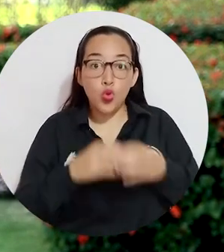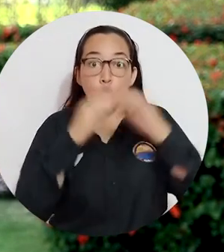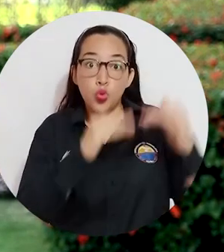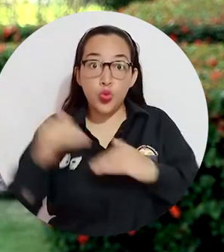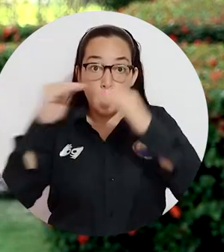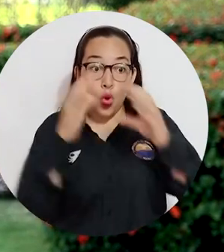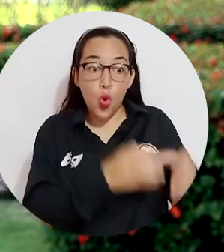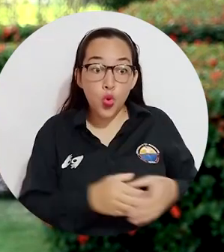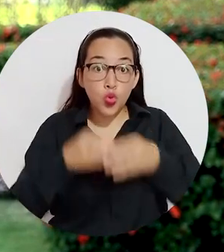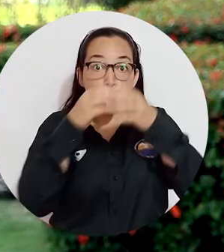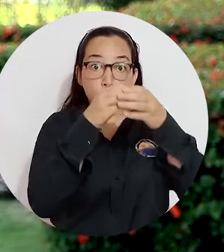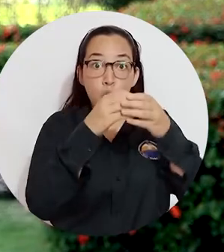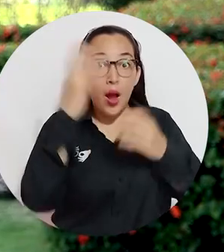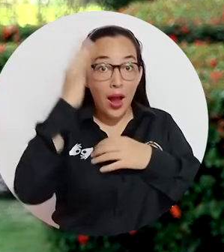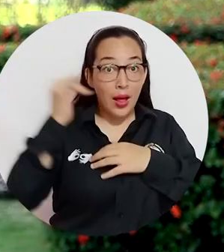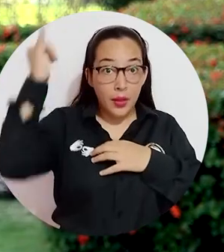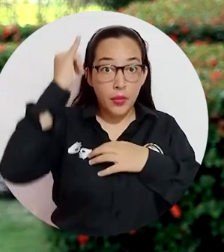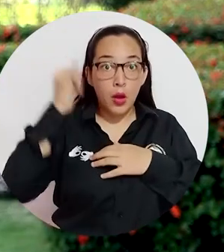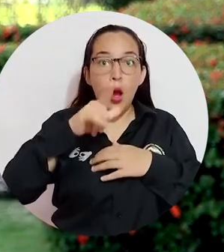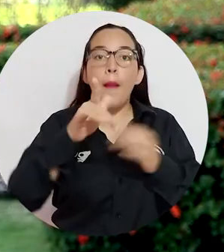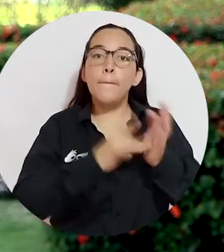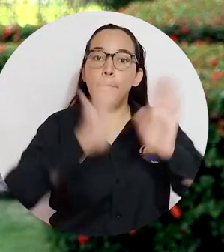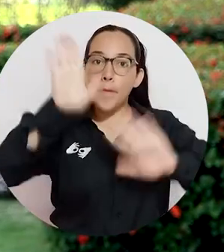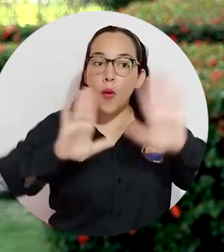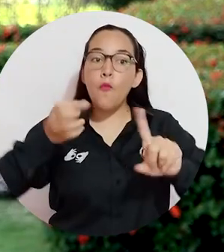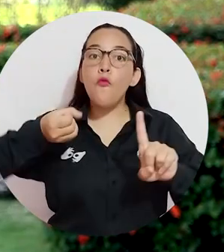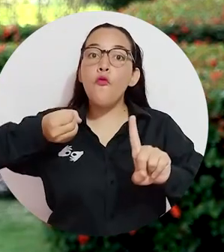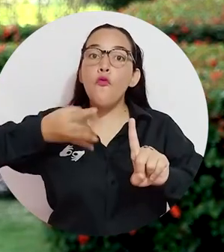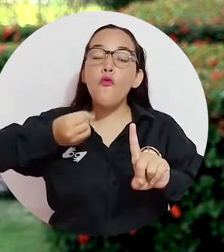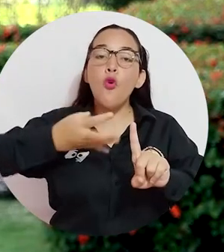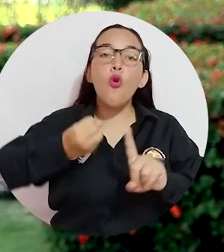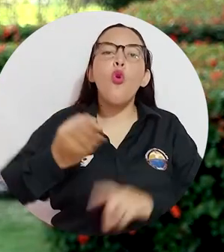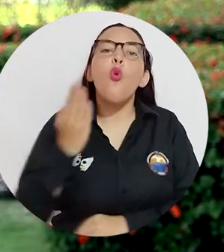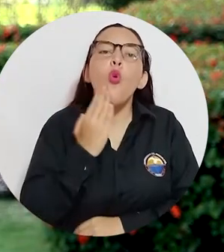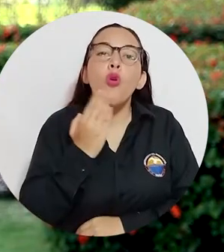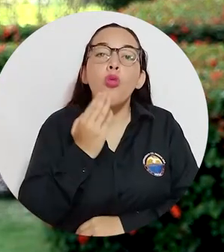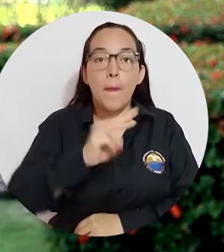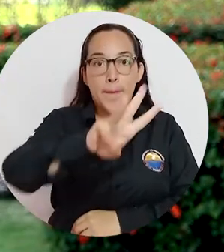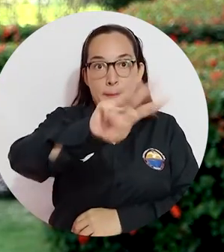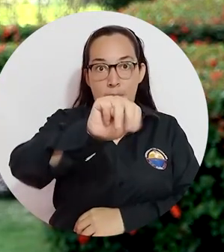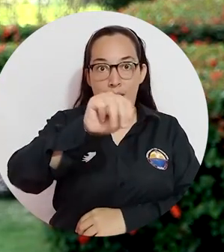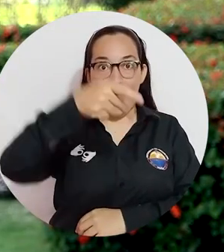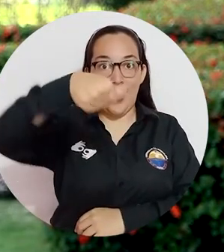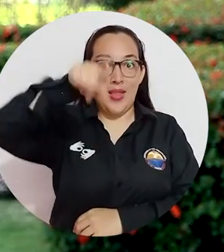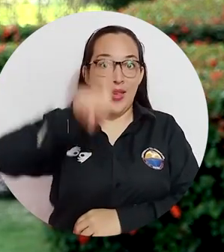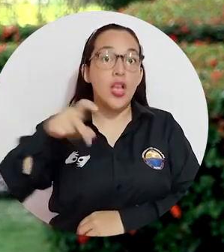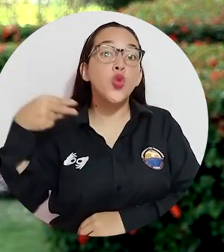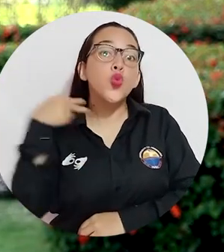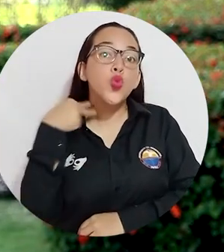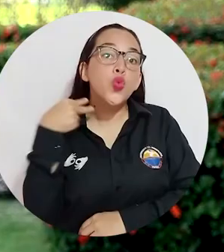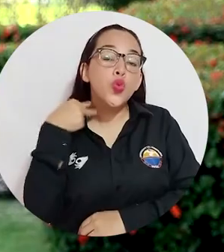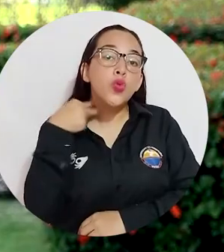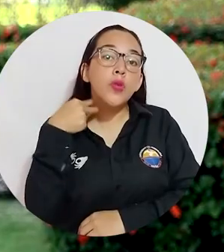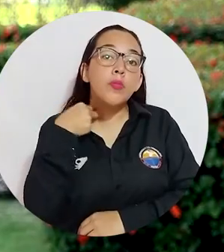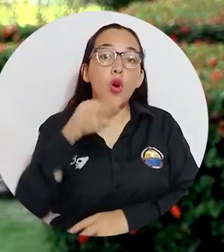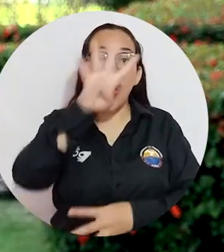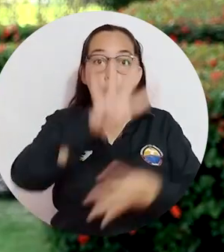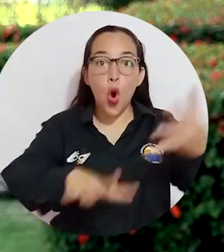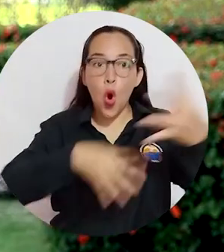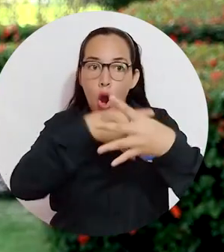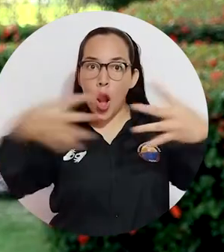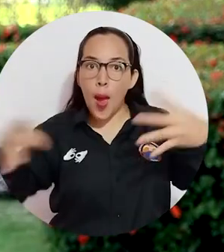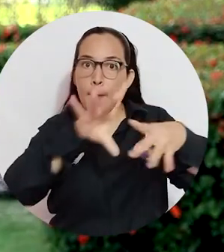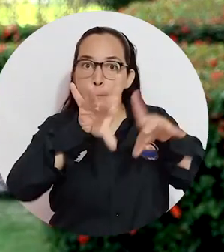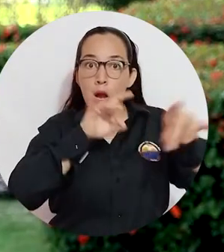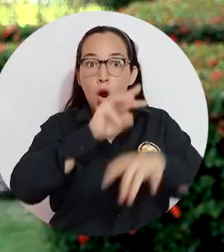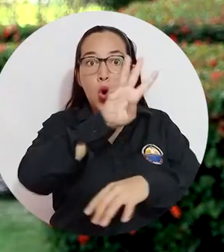a Consejo Superior y Consejo Académico a participar en el foro que se realizará el día martes 16 de noviembre